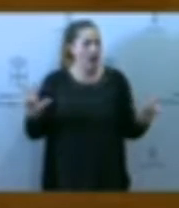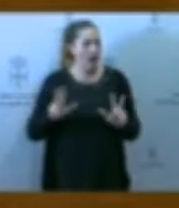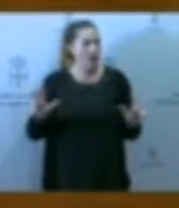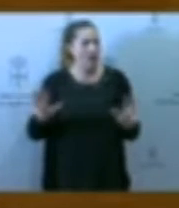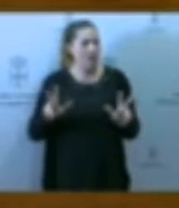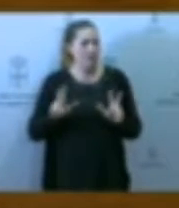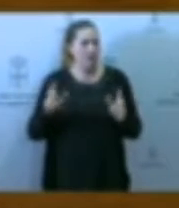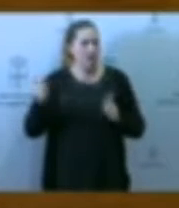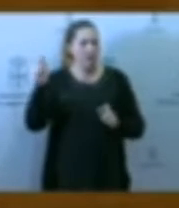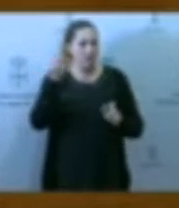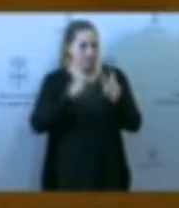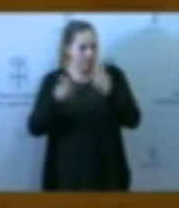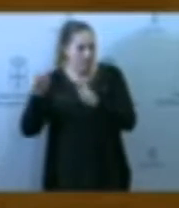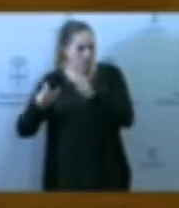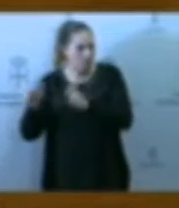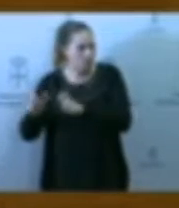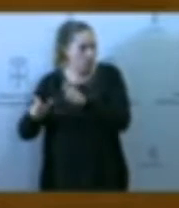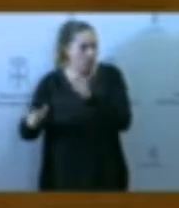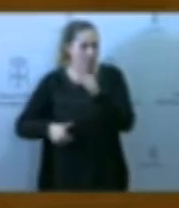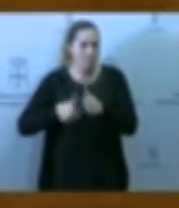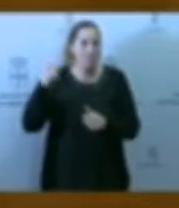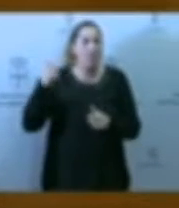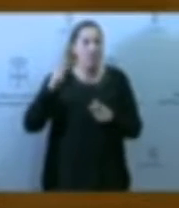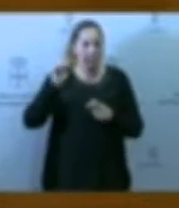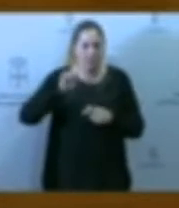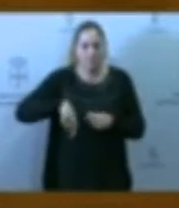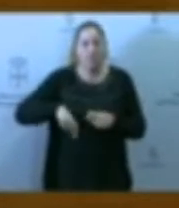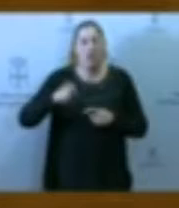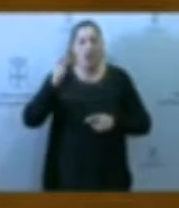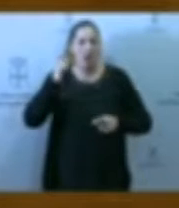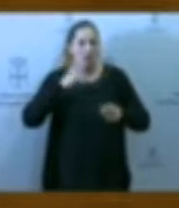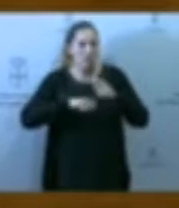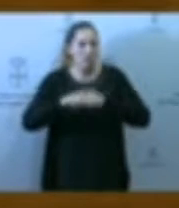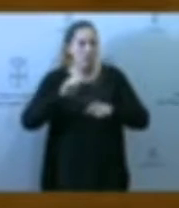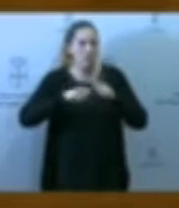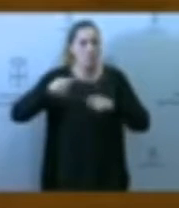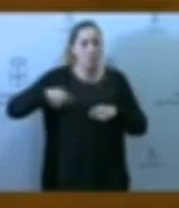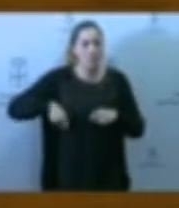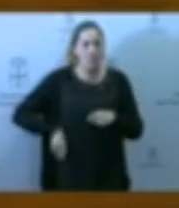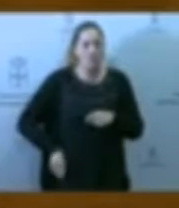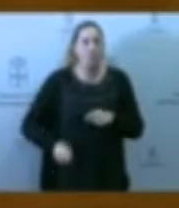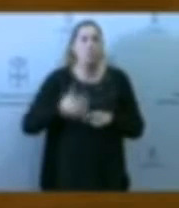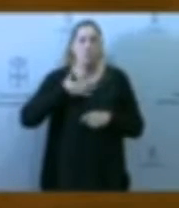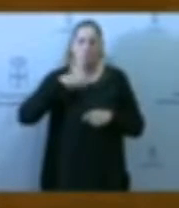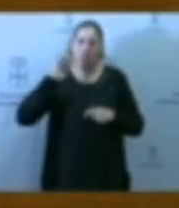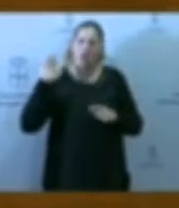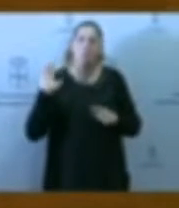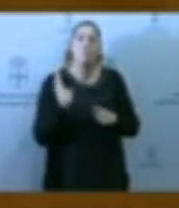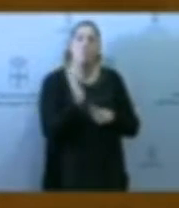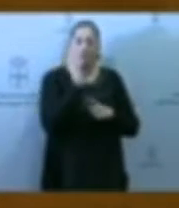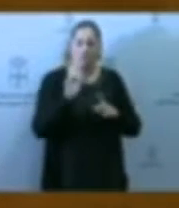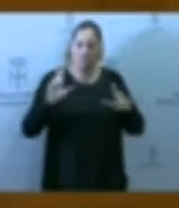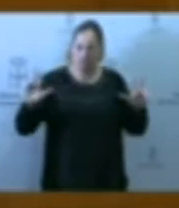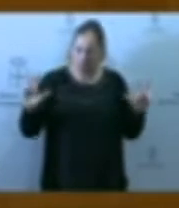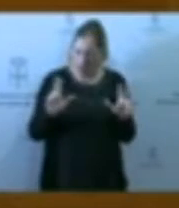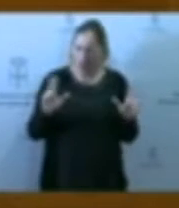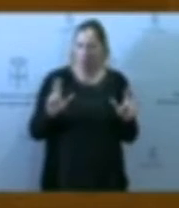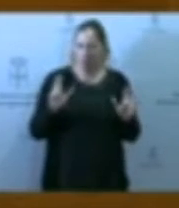españoles y, sobre todo, entre las asociaciones profesionales que se podían ver gravemente afectadas por el anuncio,